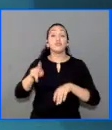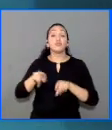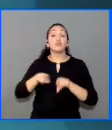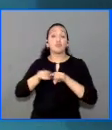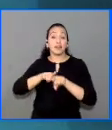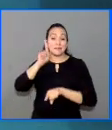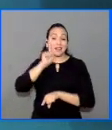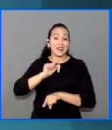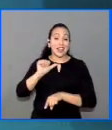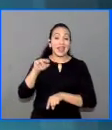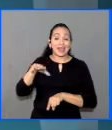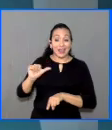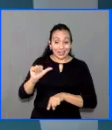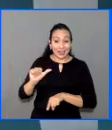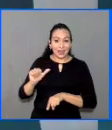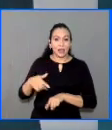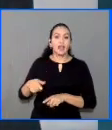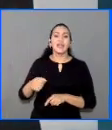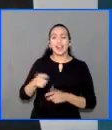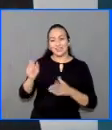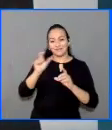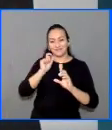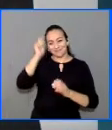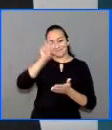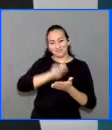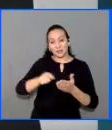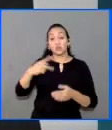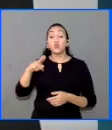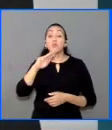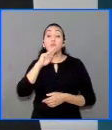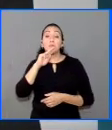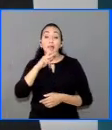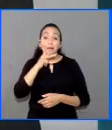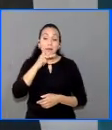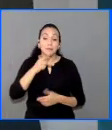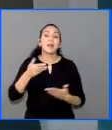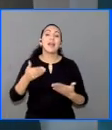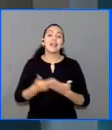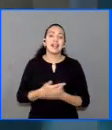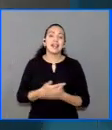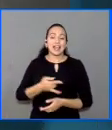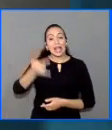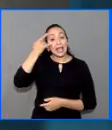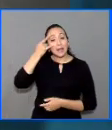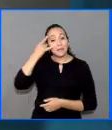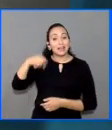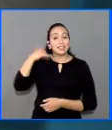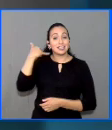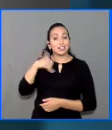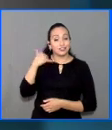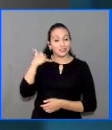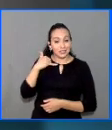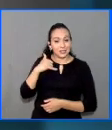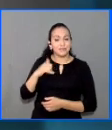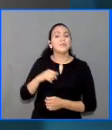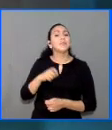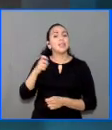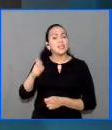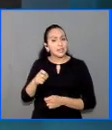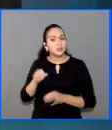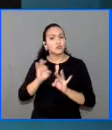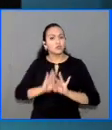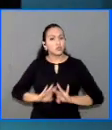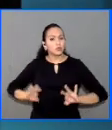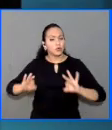destacada compositora. Sus padres eran originarios de Campeche y Yucatán, raíces que fueron importantes en muchas de sus